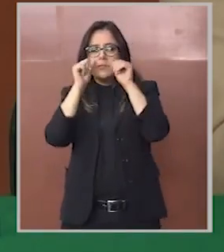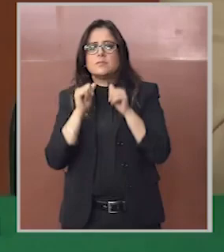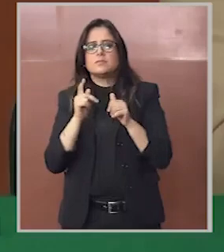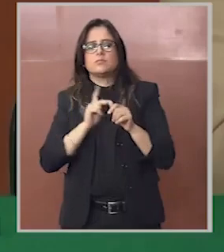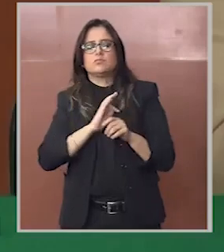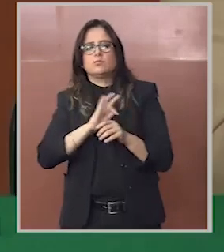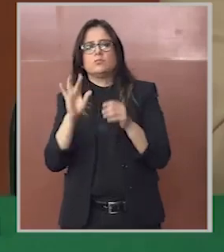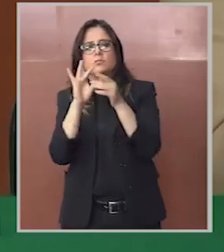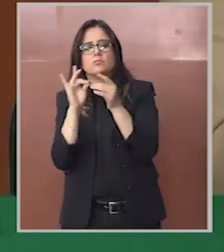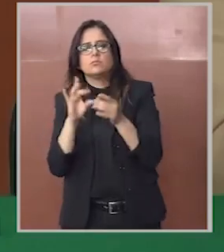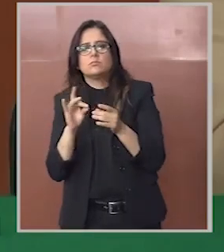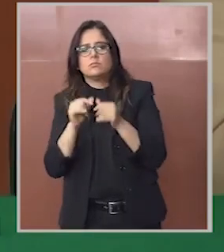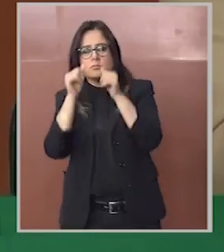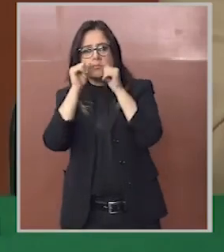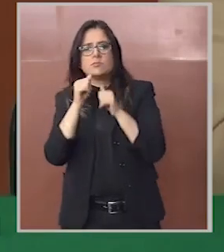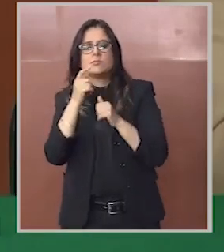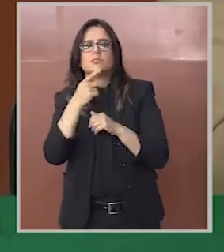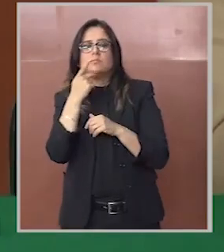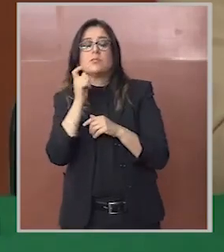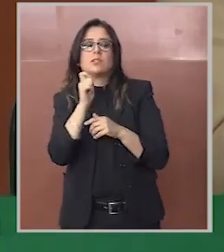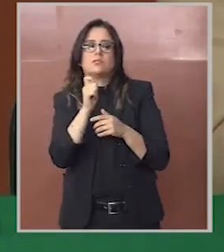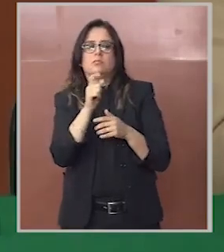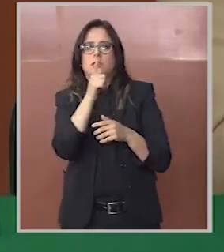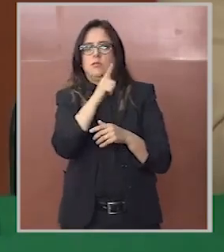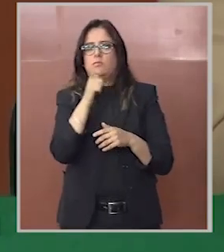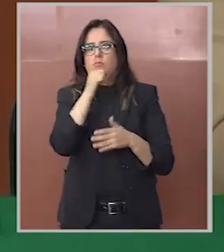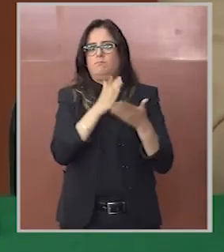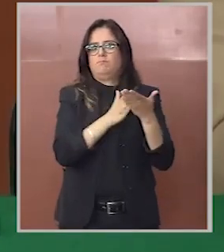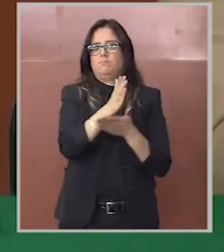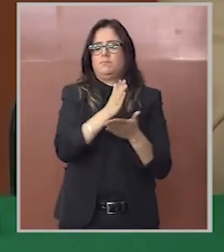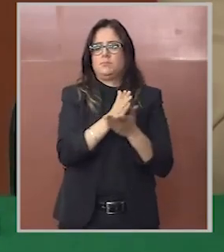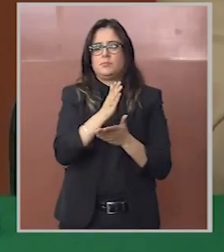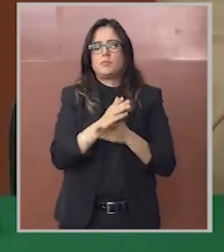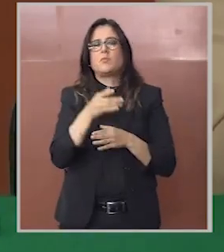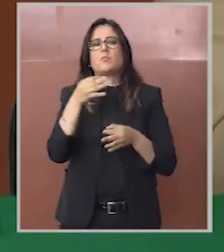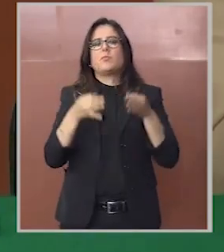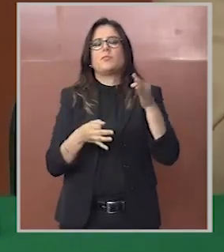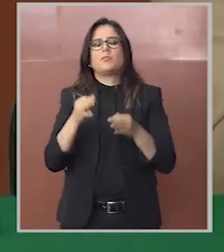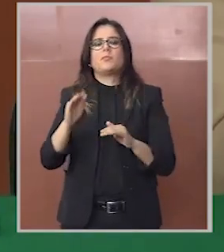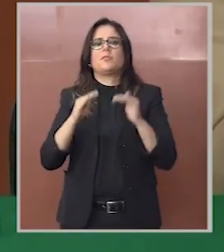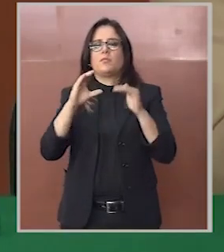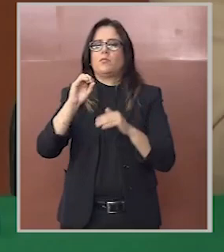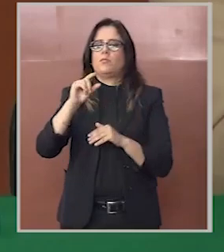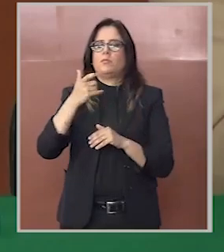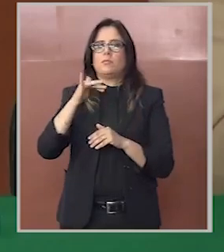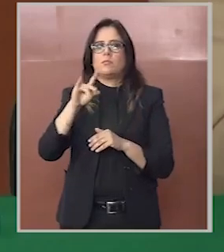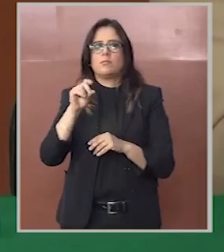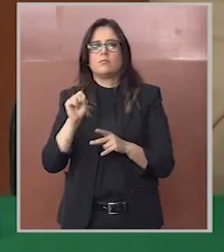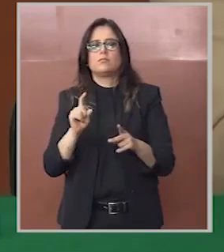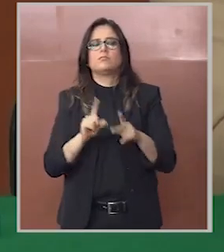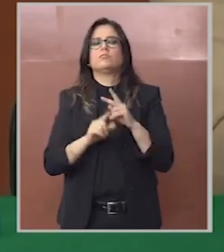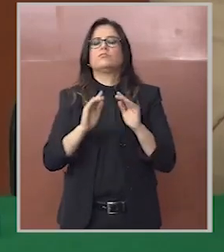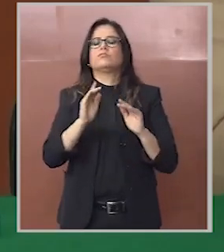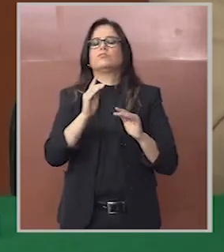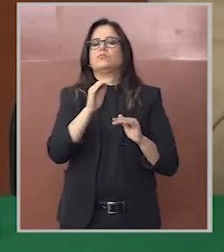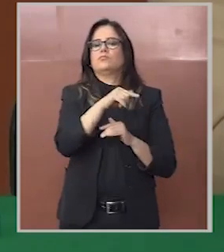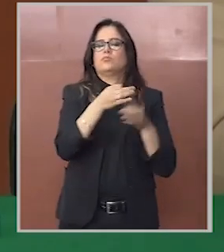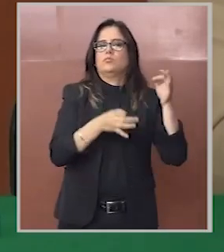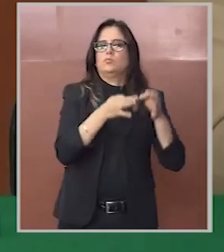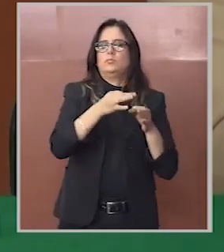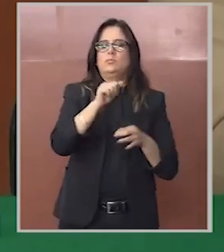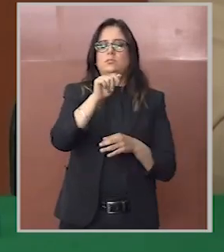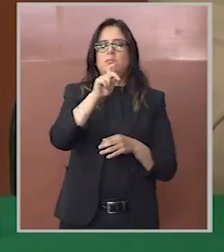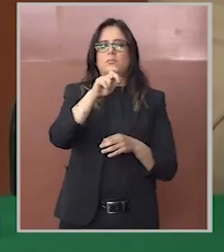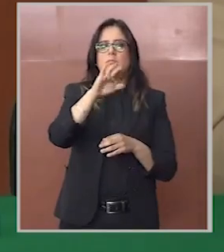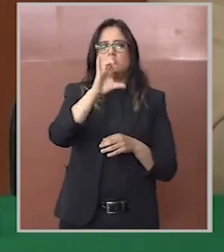les comentaba yo en Este lenguaje Pues accesible los tribunales colegiados los tribunales de apelación y en un punto por